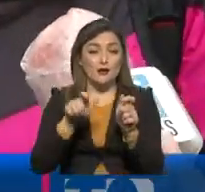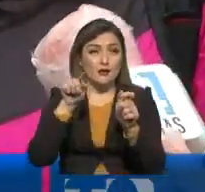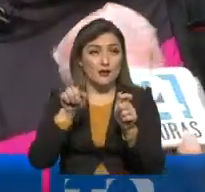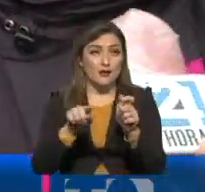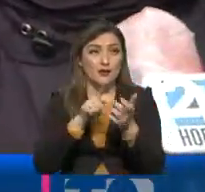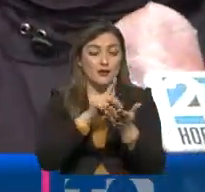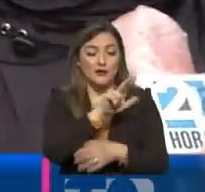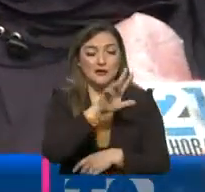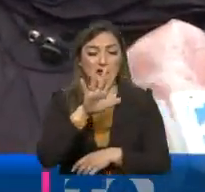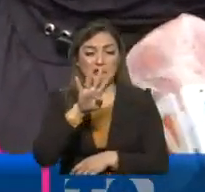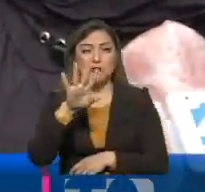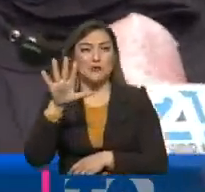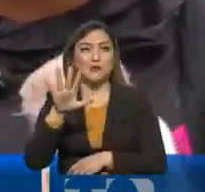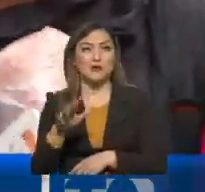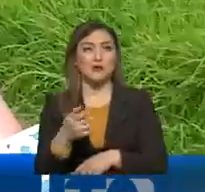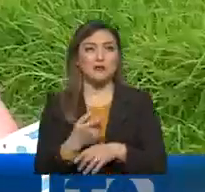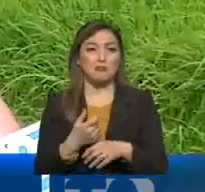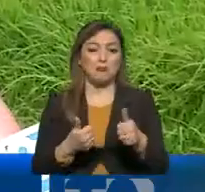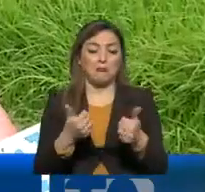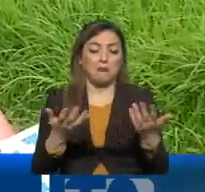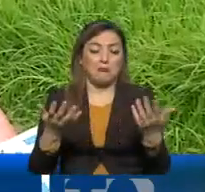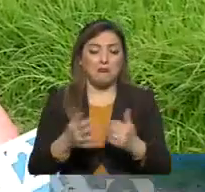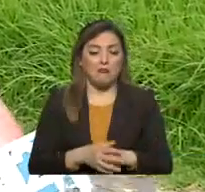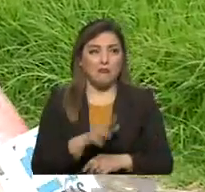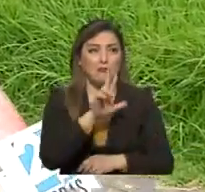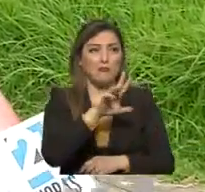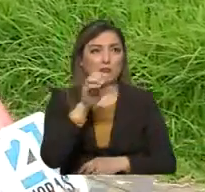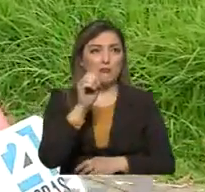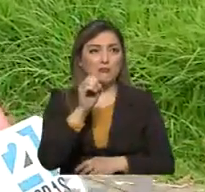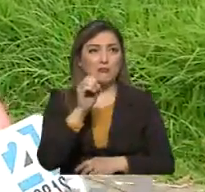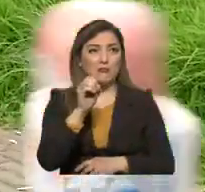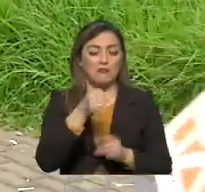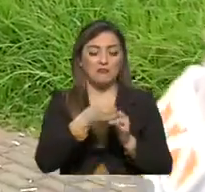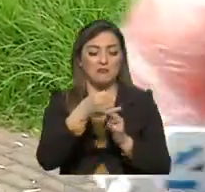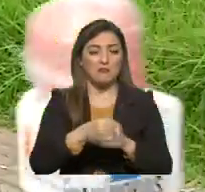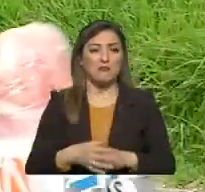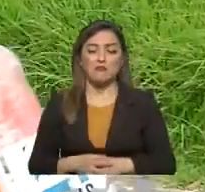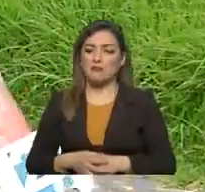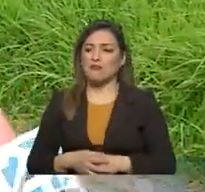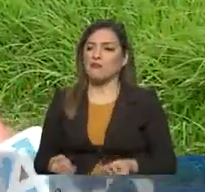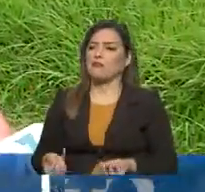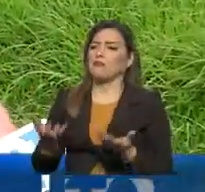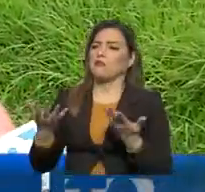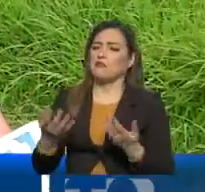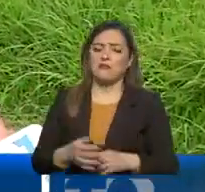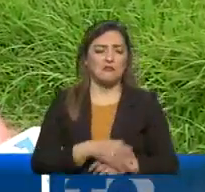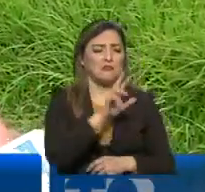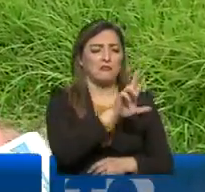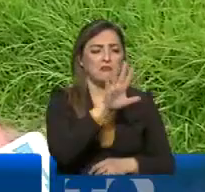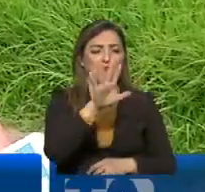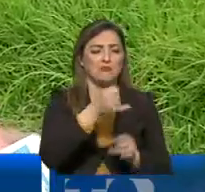otros 45 y no sé cuál es la diferencia. Los de 30 centavos más que todo. ¿Cuánto vale ahora? 35